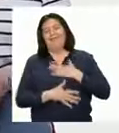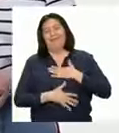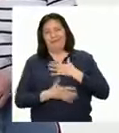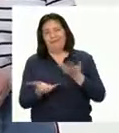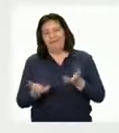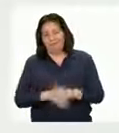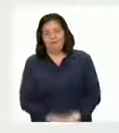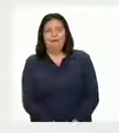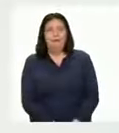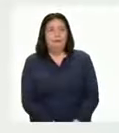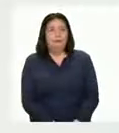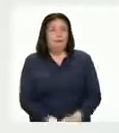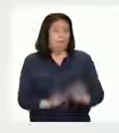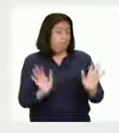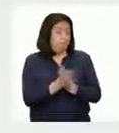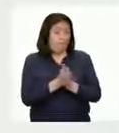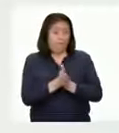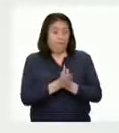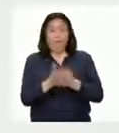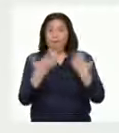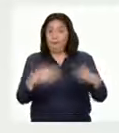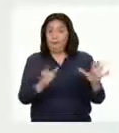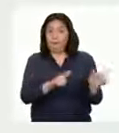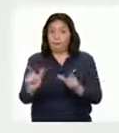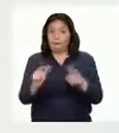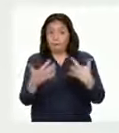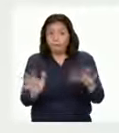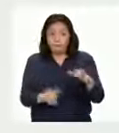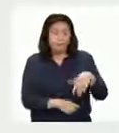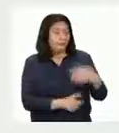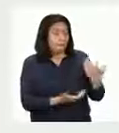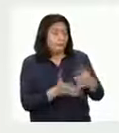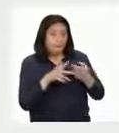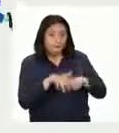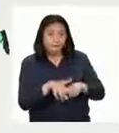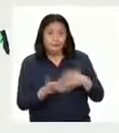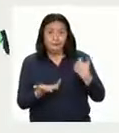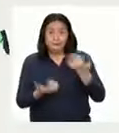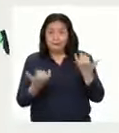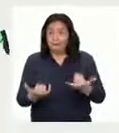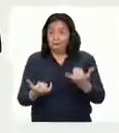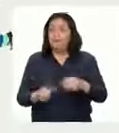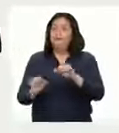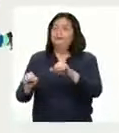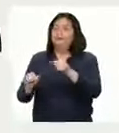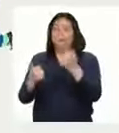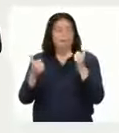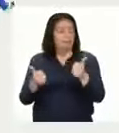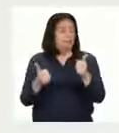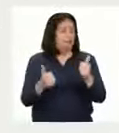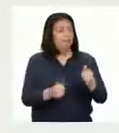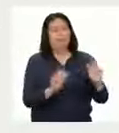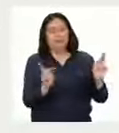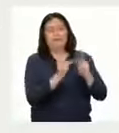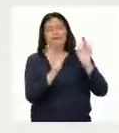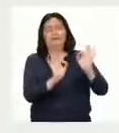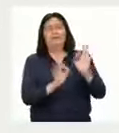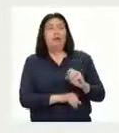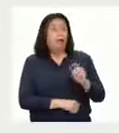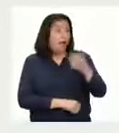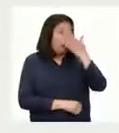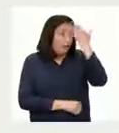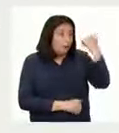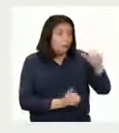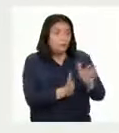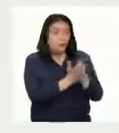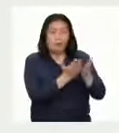entretenido. Bueno, muy bien, ¿están listas y listos para comenzar nuestra actividad el día de hoy? ¡Perfecto! No se olviden de